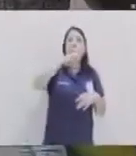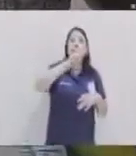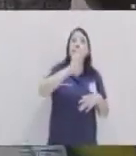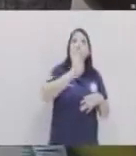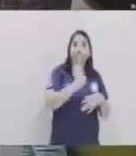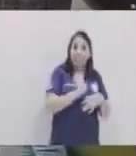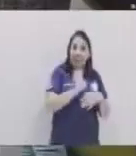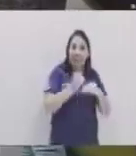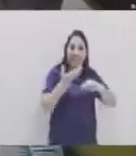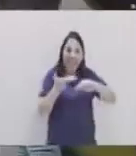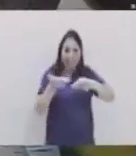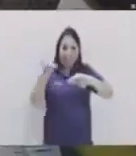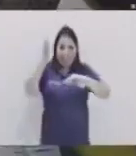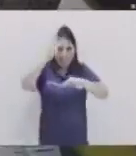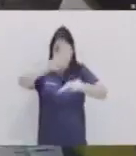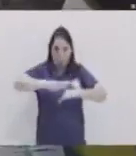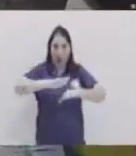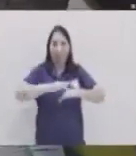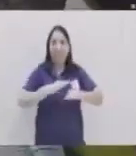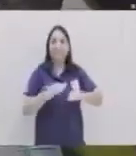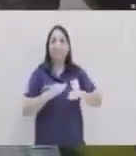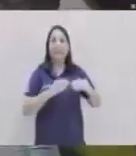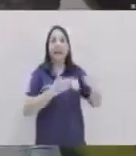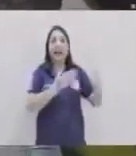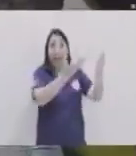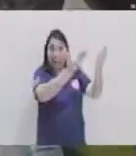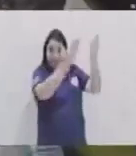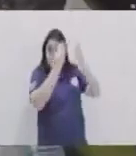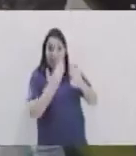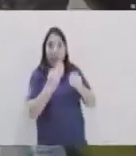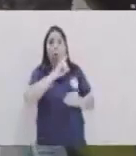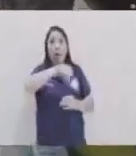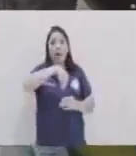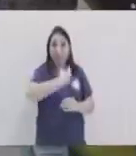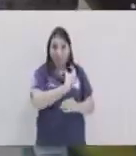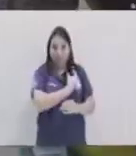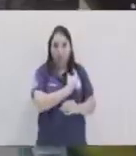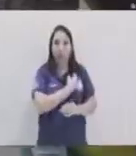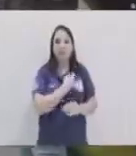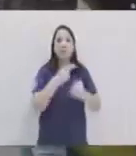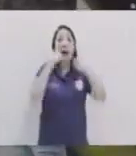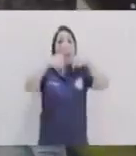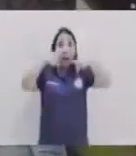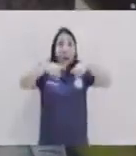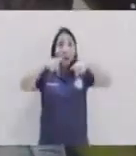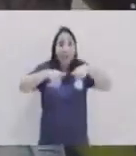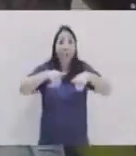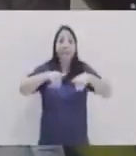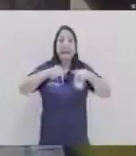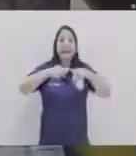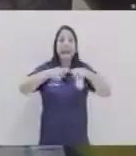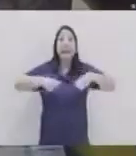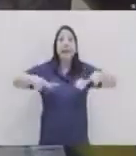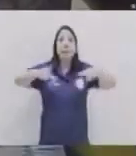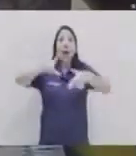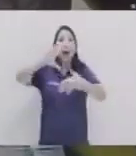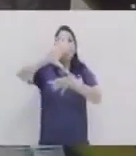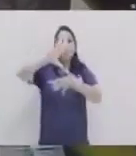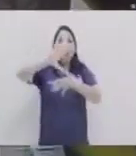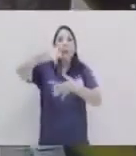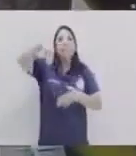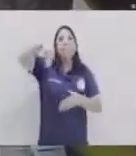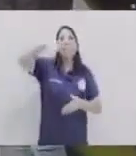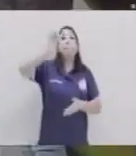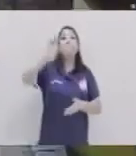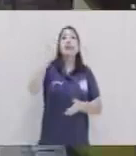derivaron directamente del español. En nuestro territorio, antes se llamaba Mesoamérica,